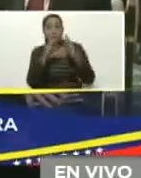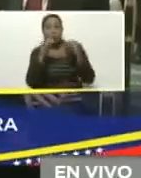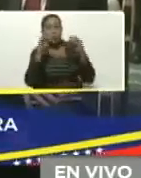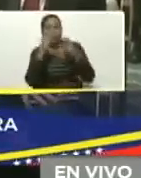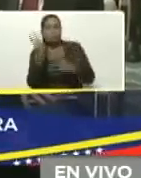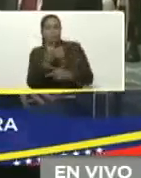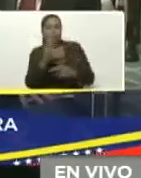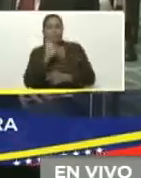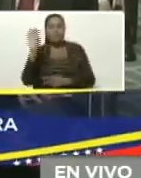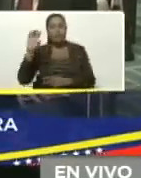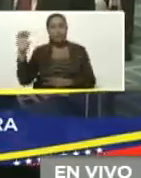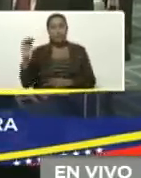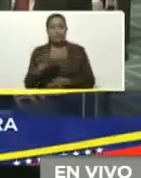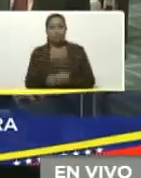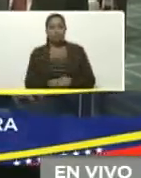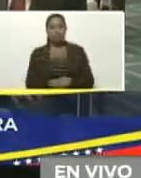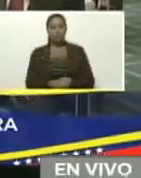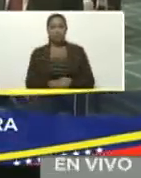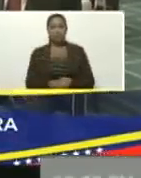dos países.